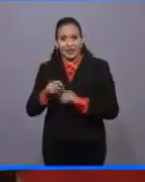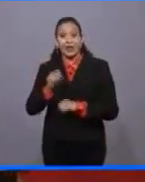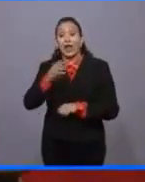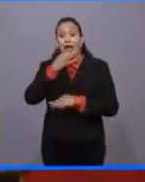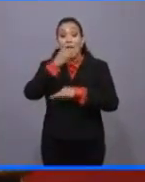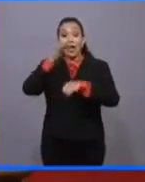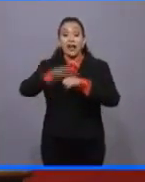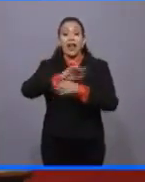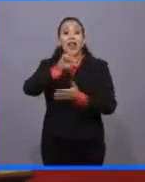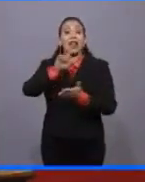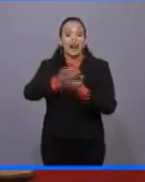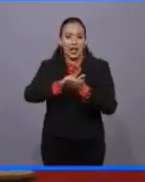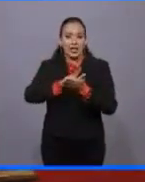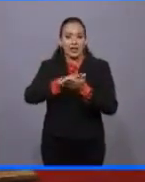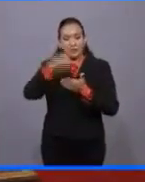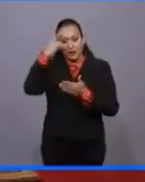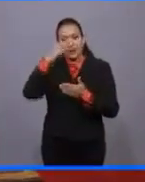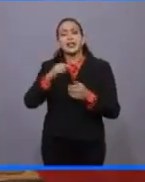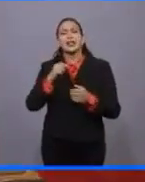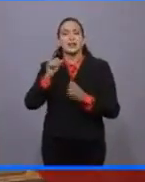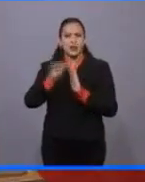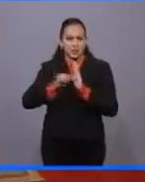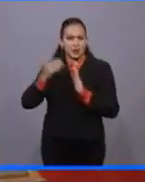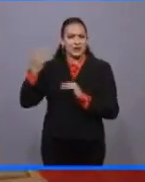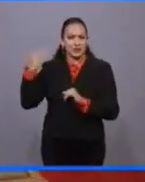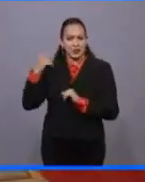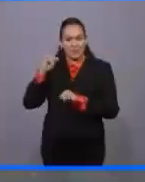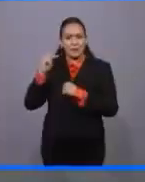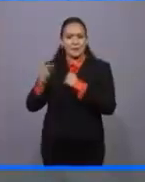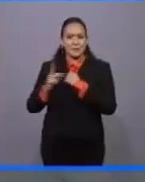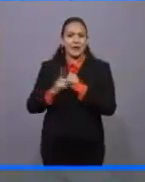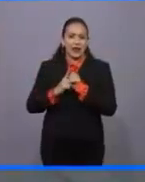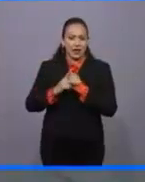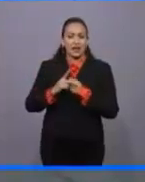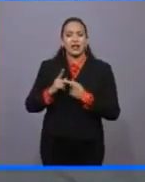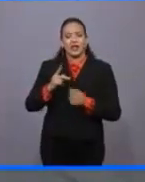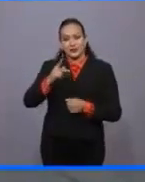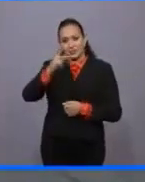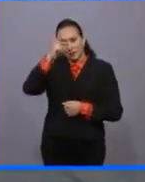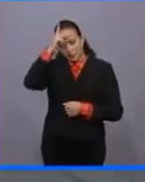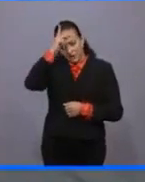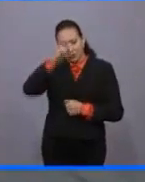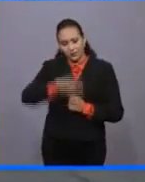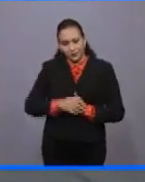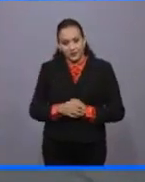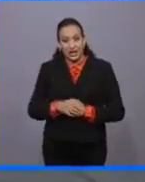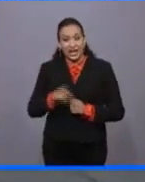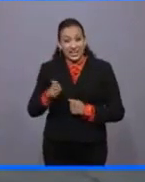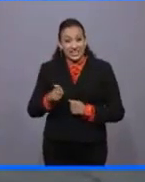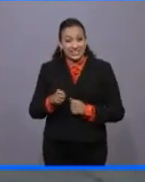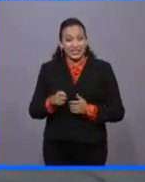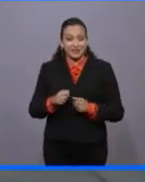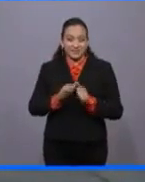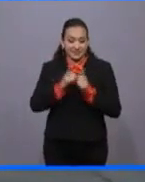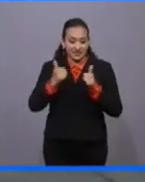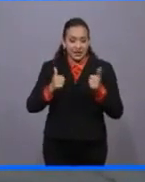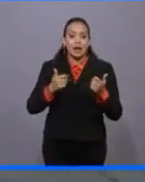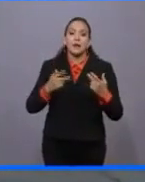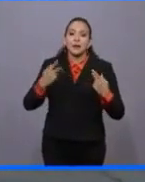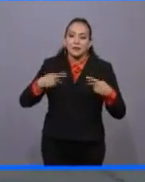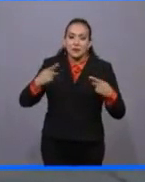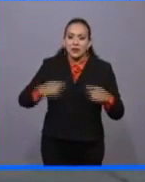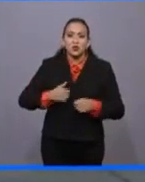alertó sobre la ley de amnistía aprobada el mes pasado en Perú, que representa un retroceso para la justicia y la verdad de